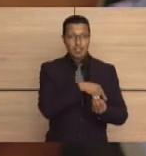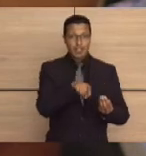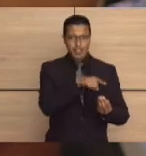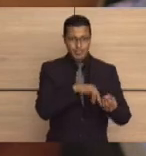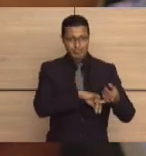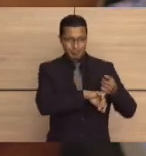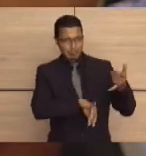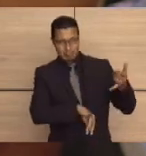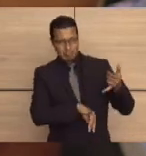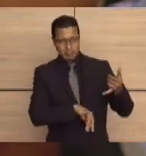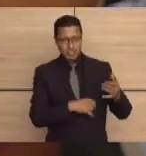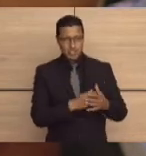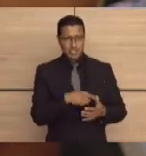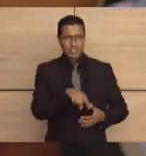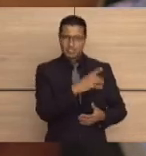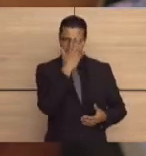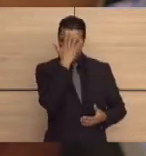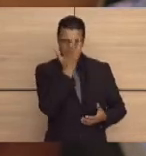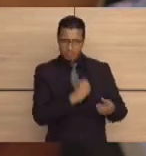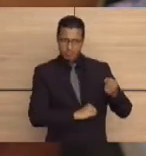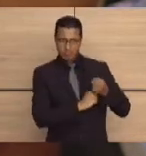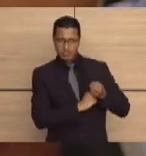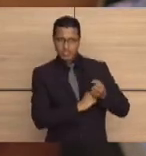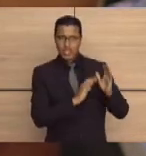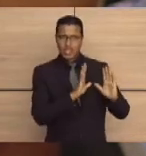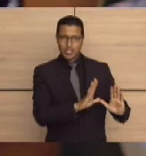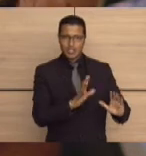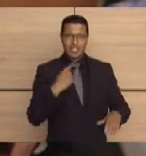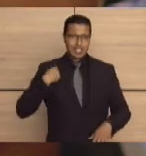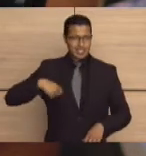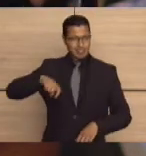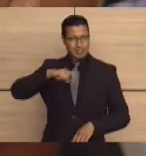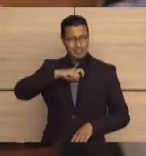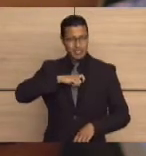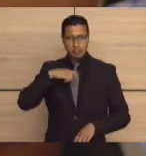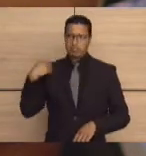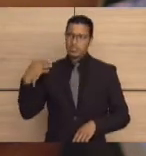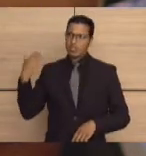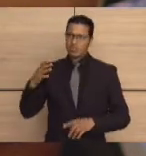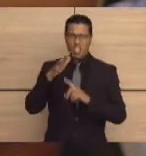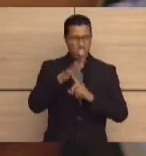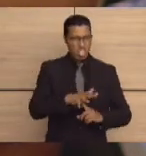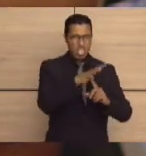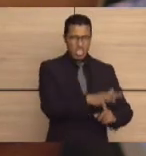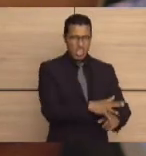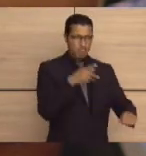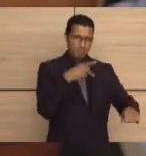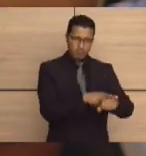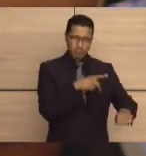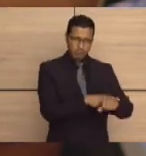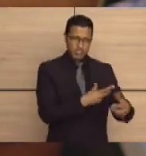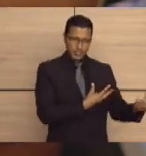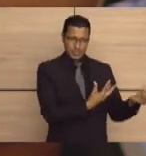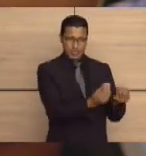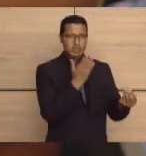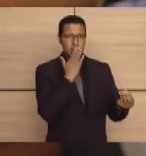independencia. ¿Por qué? Porque la legislación española, después de siglos de maltratar a los pueblos indígenas, se había vuelto